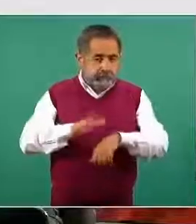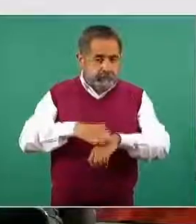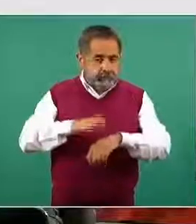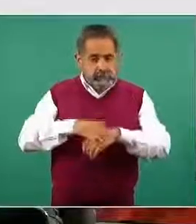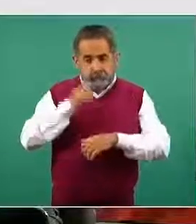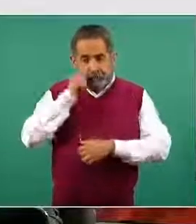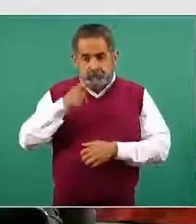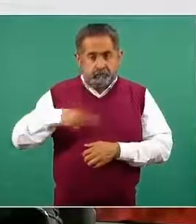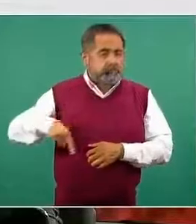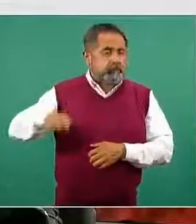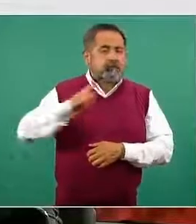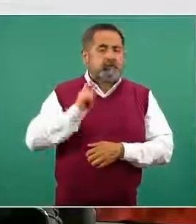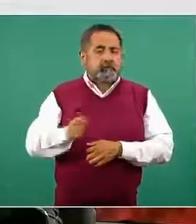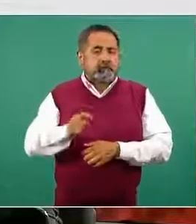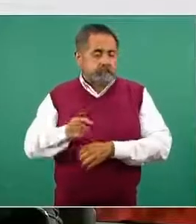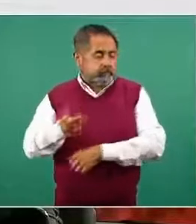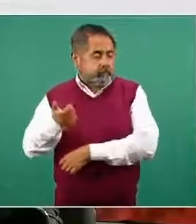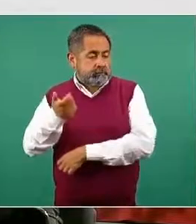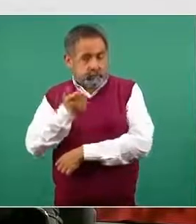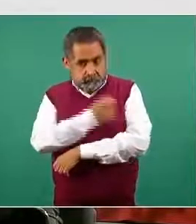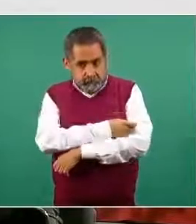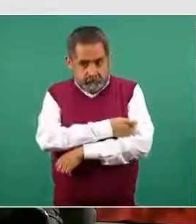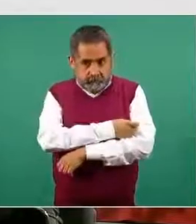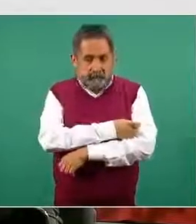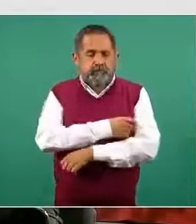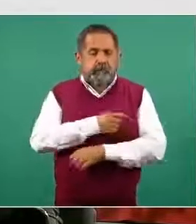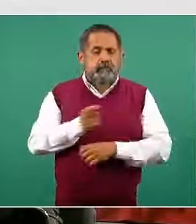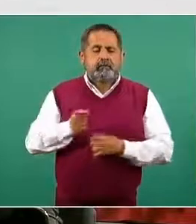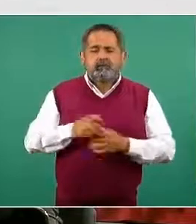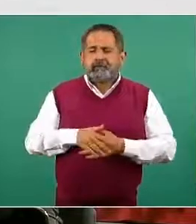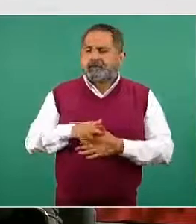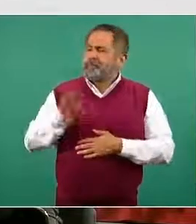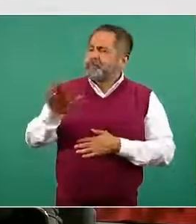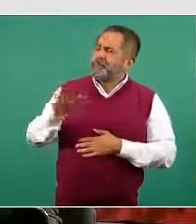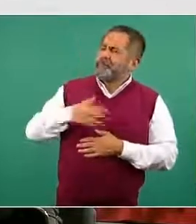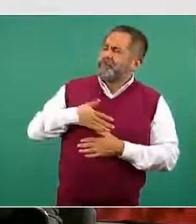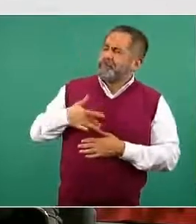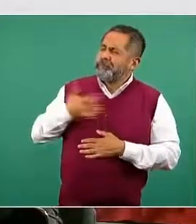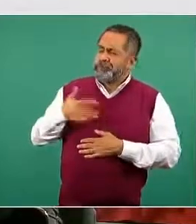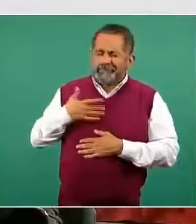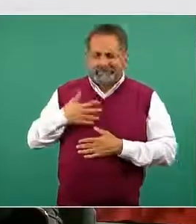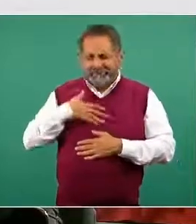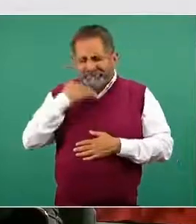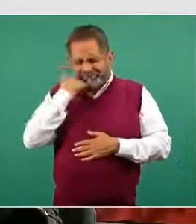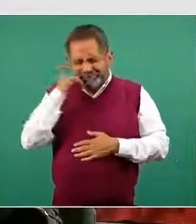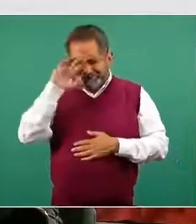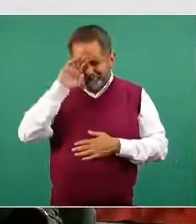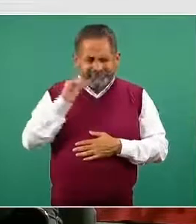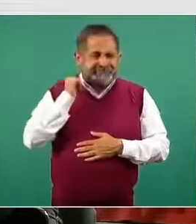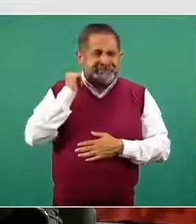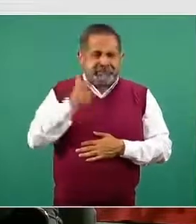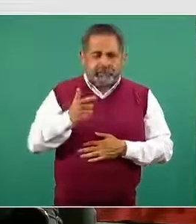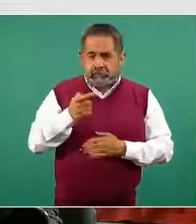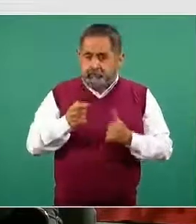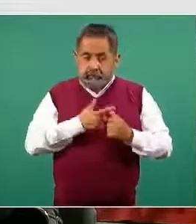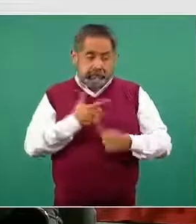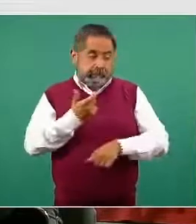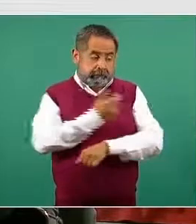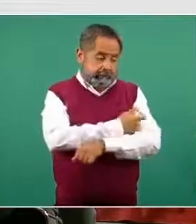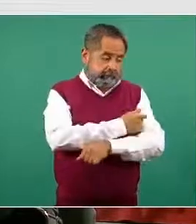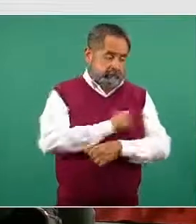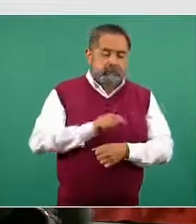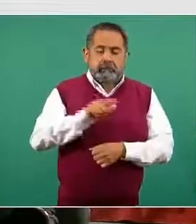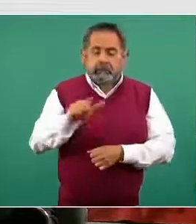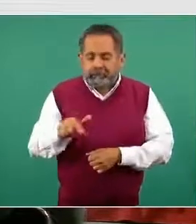atención de las personas que han recibido una vacuna para que cuando manifiesten alguna sintomatología después